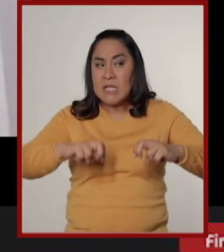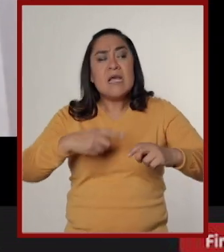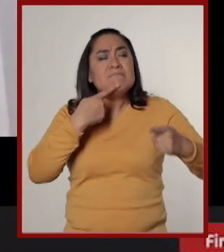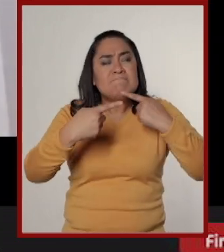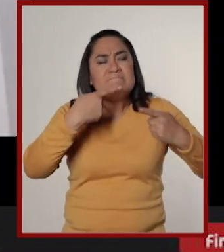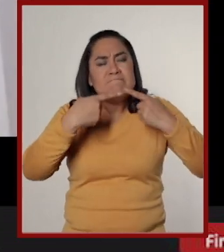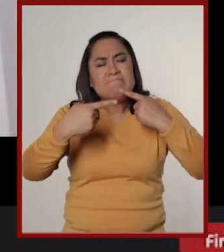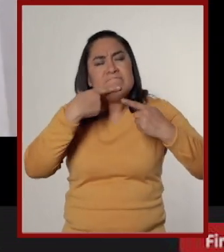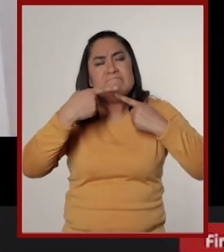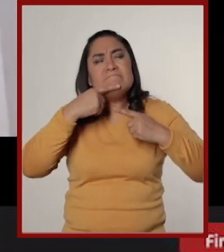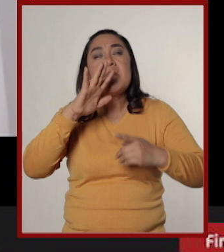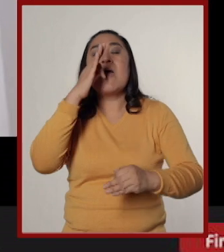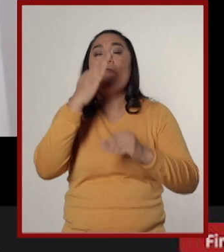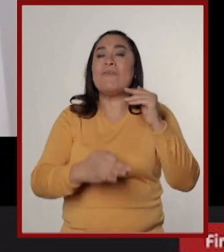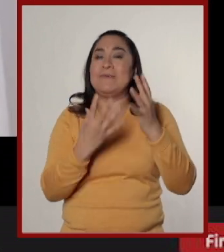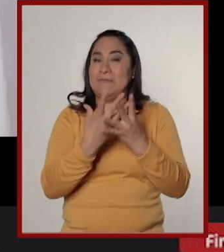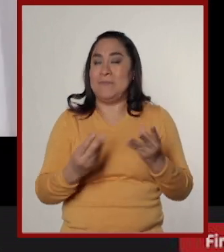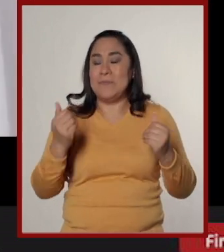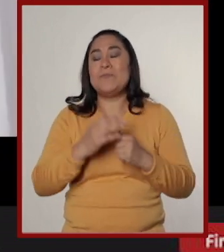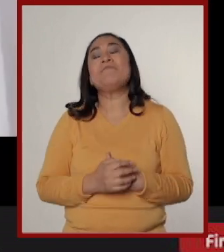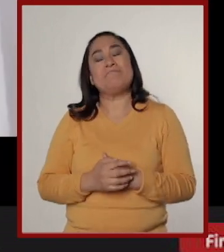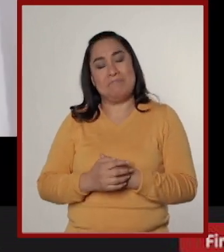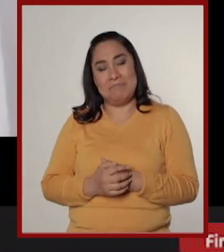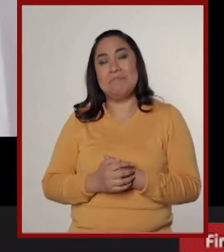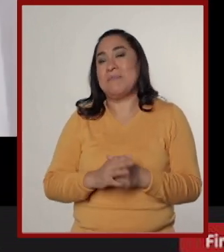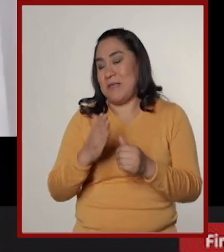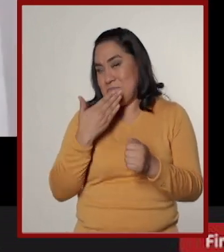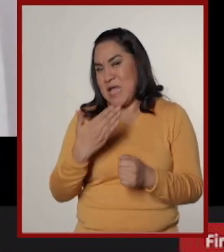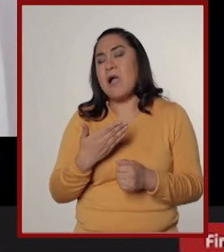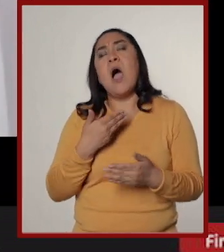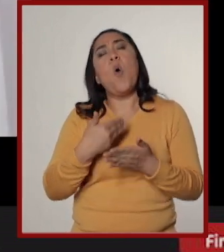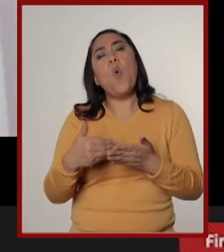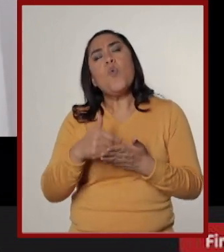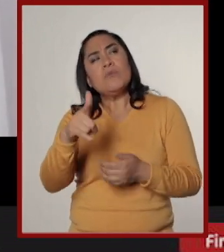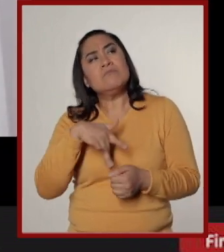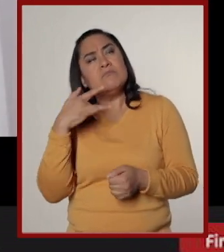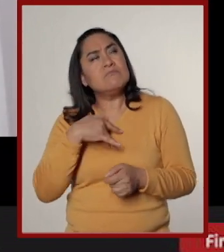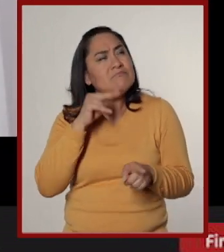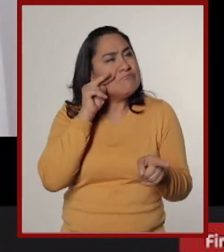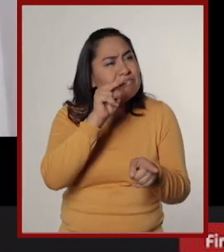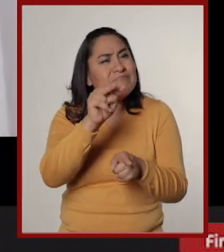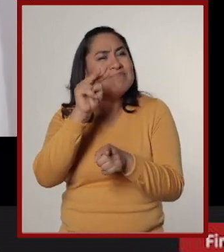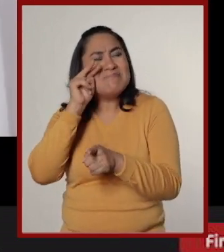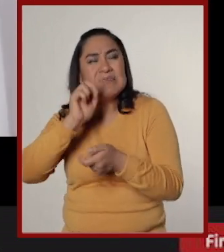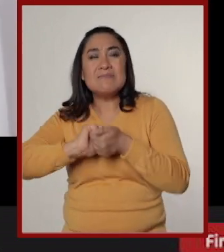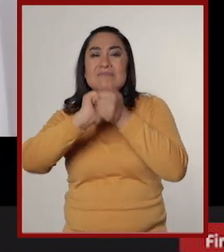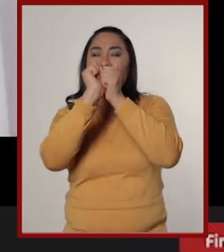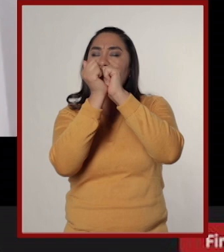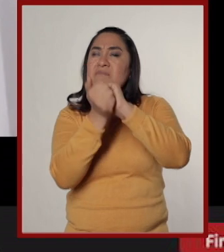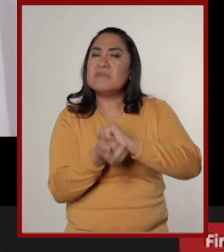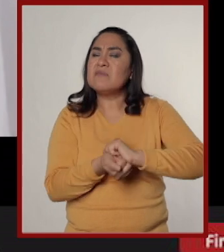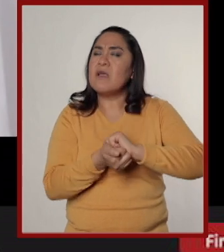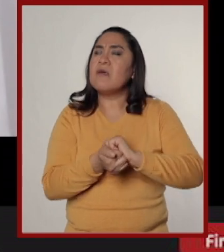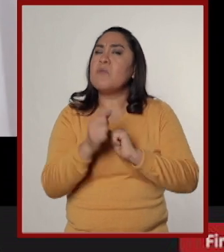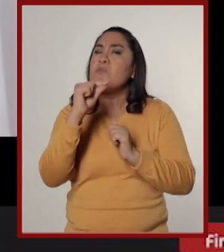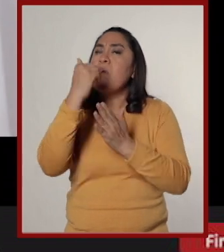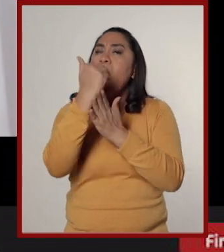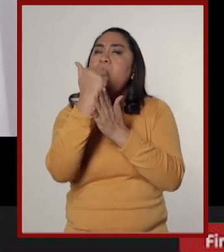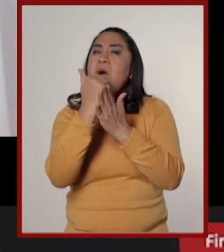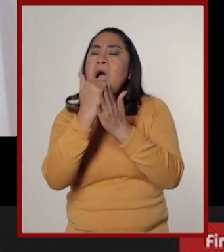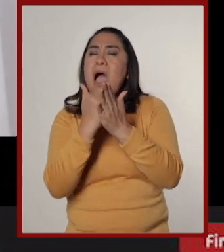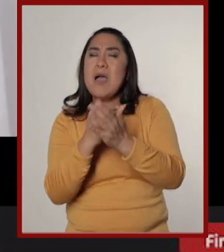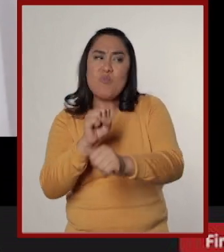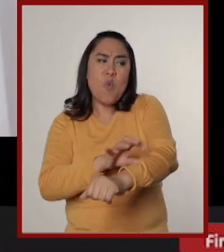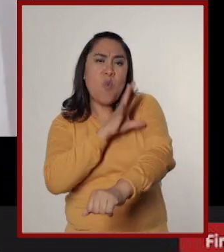pienso que la parte de la comunicación y en la comunicación la expresión de las emociones, ¿no?